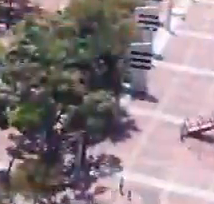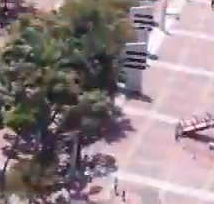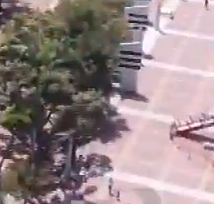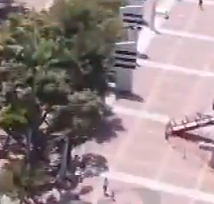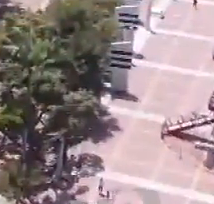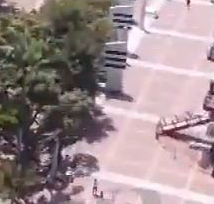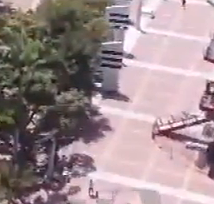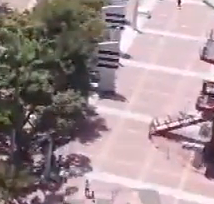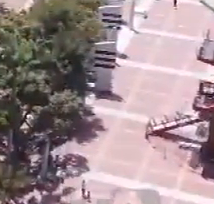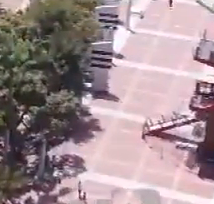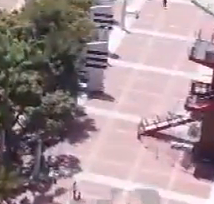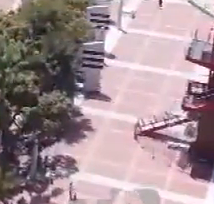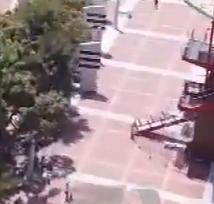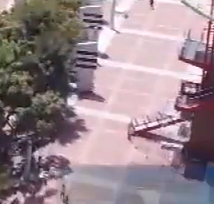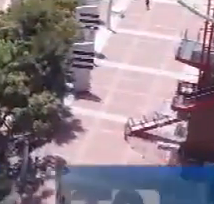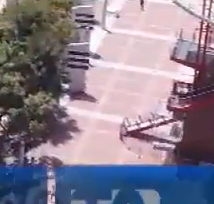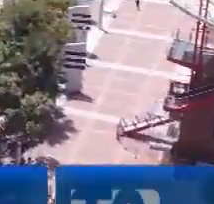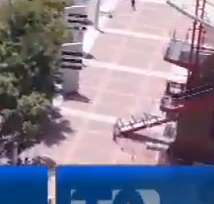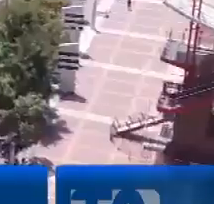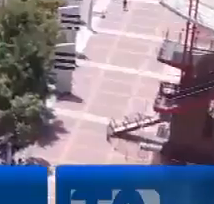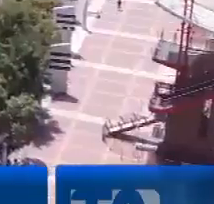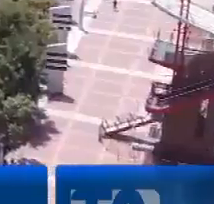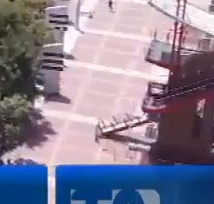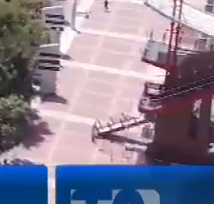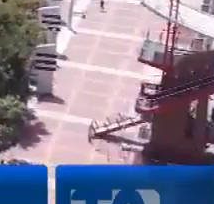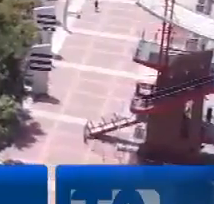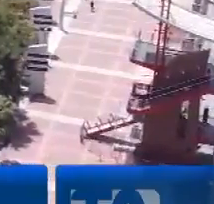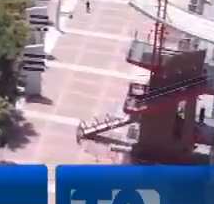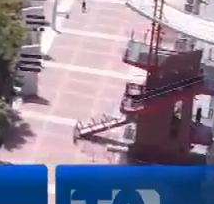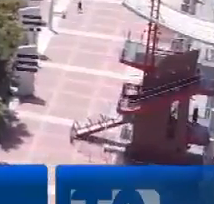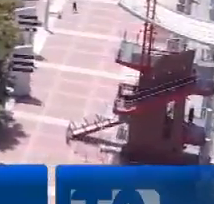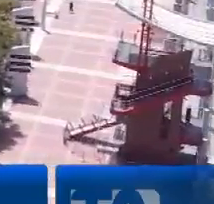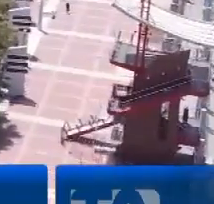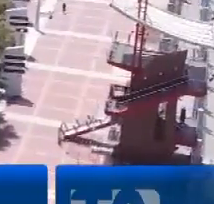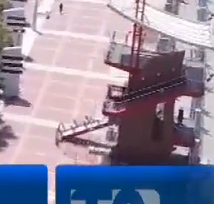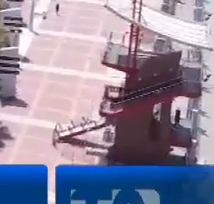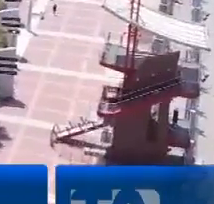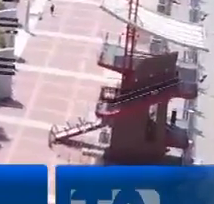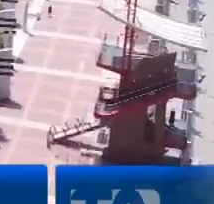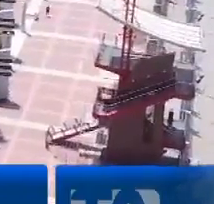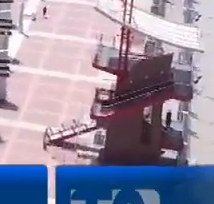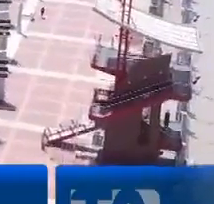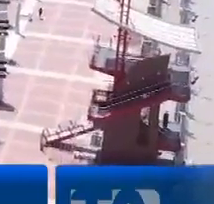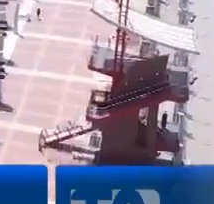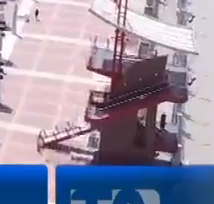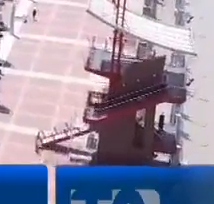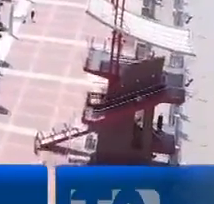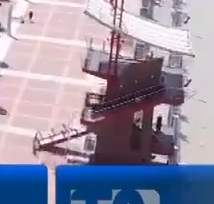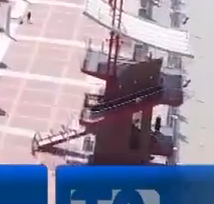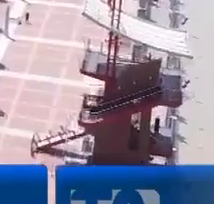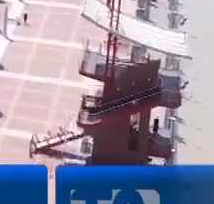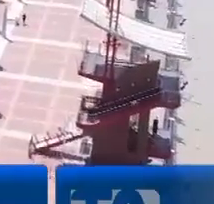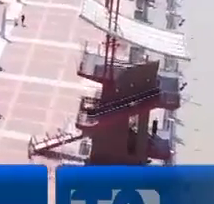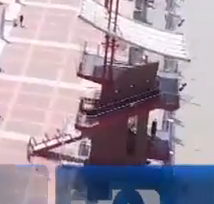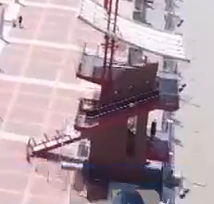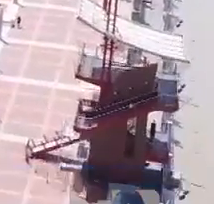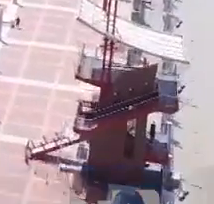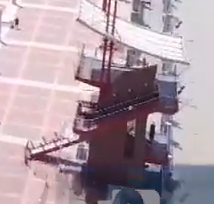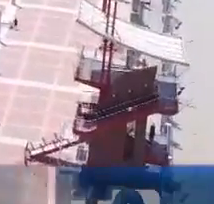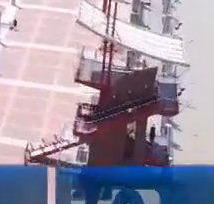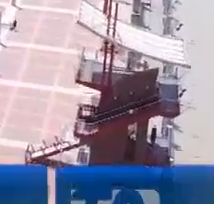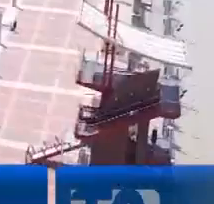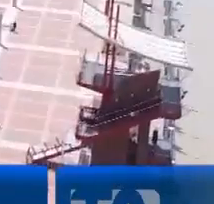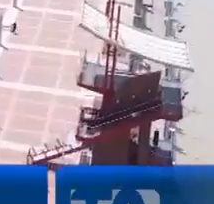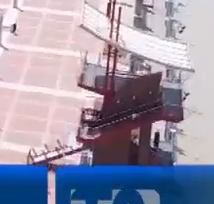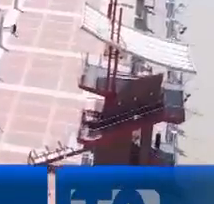Cuatro horas es retransmitido por EXA 92.5 FM en Quito, una radio de la cadena Democracia.